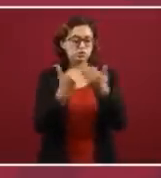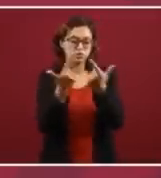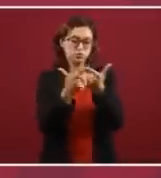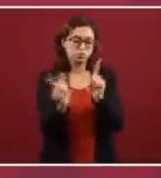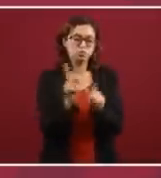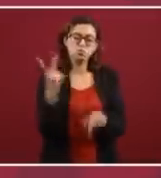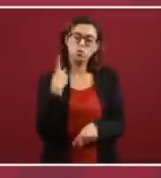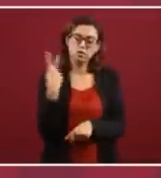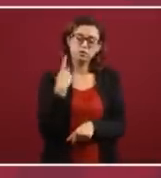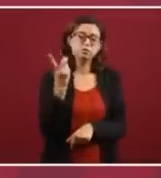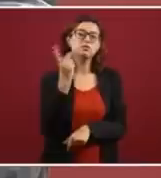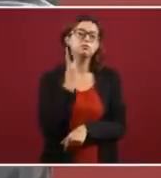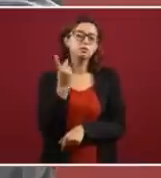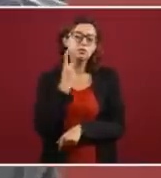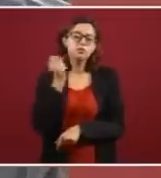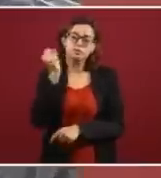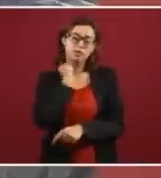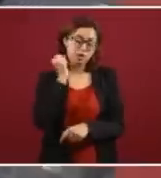que